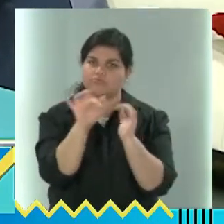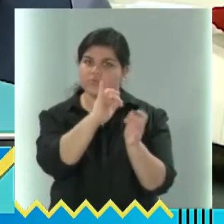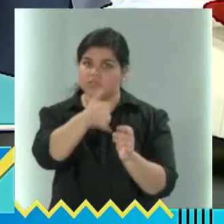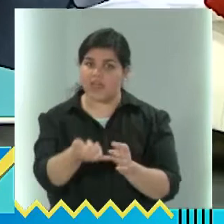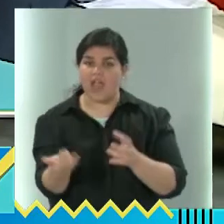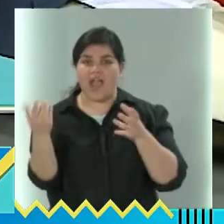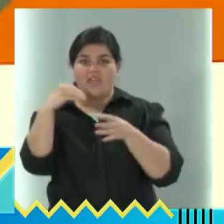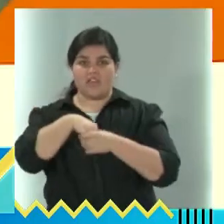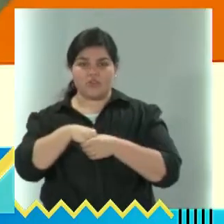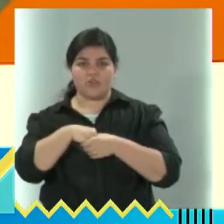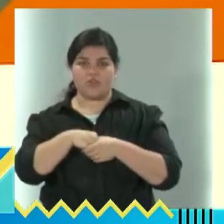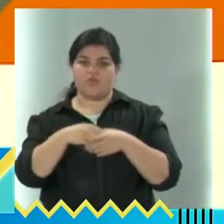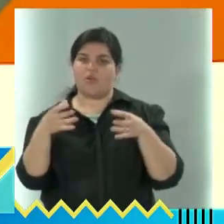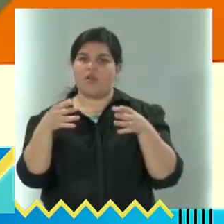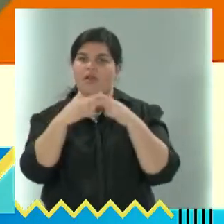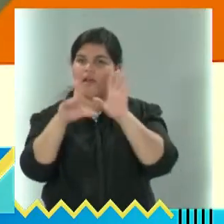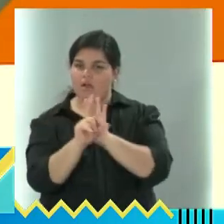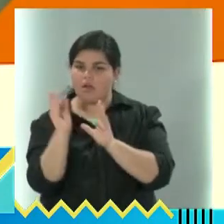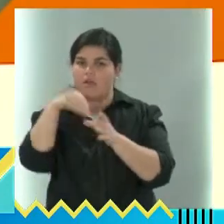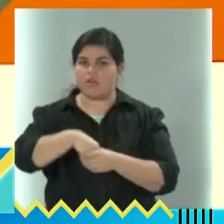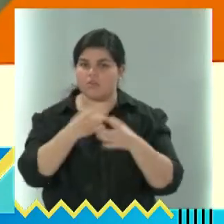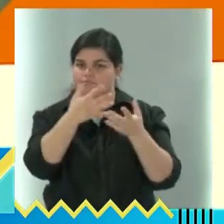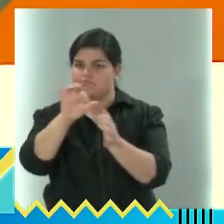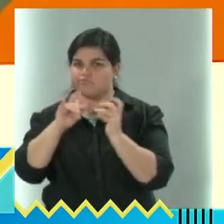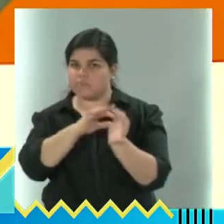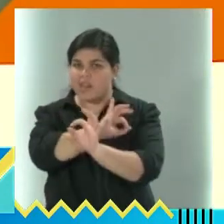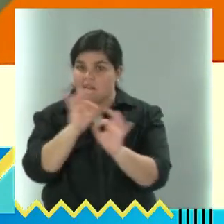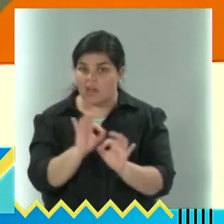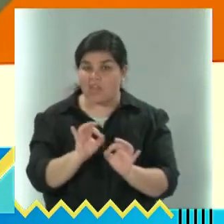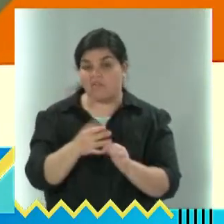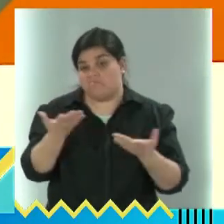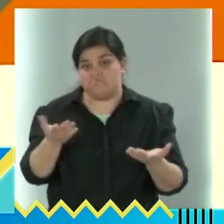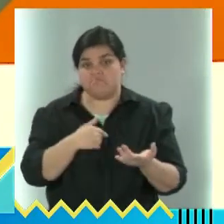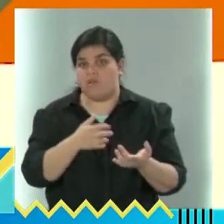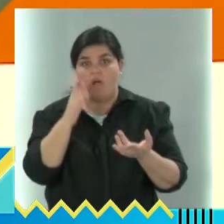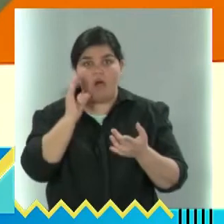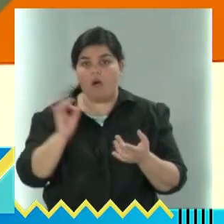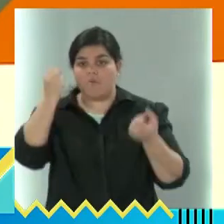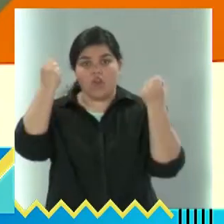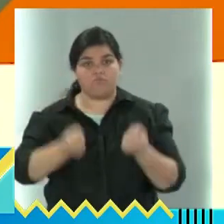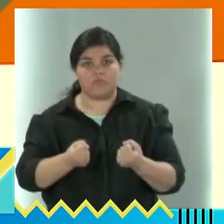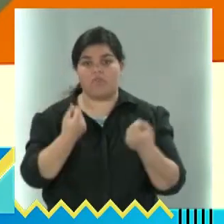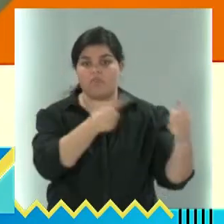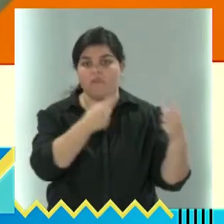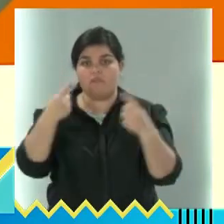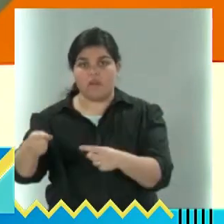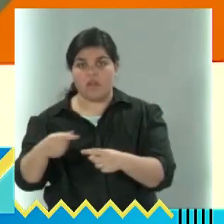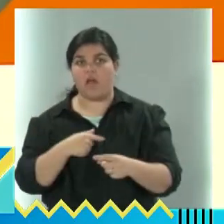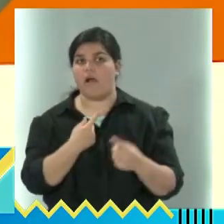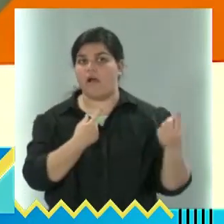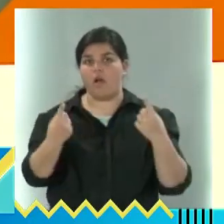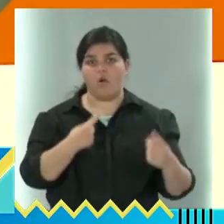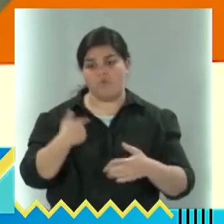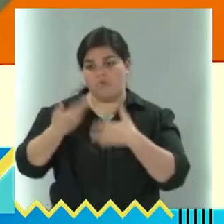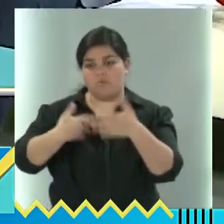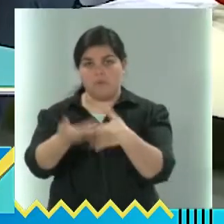implica ninguna señal concreta, puntual, sino que simplemente son posturas que determina y que nos permite también la misma